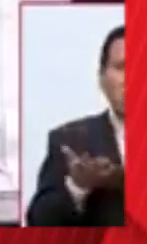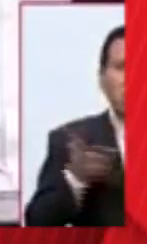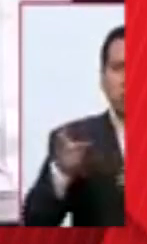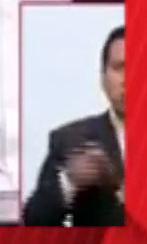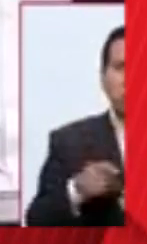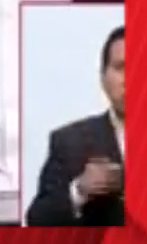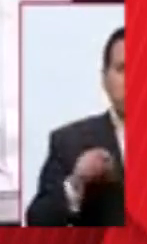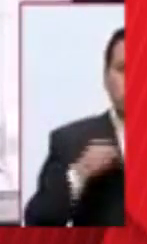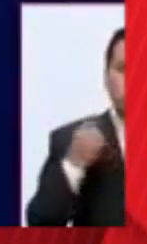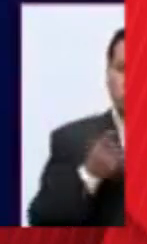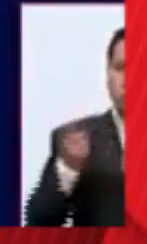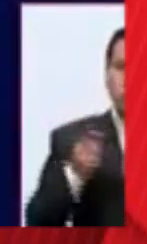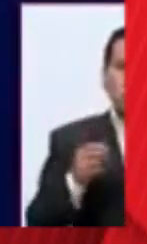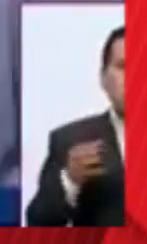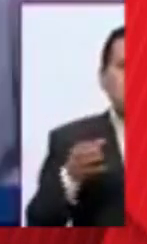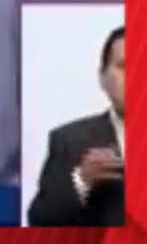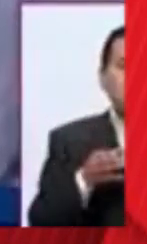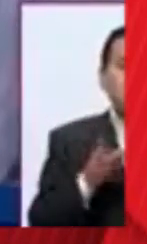recordemos,